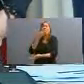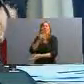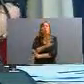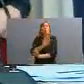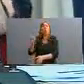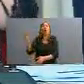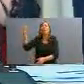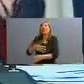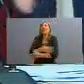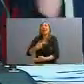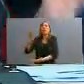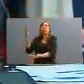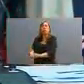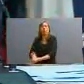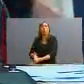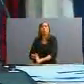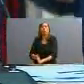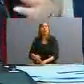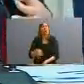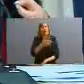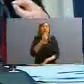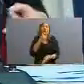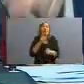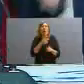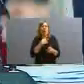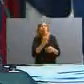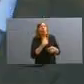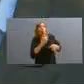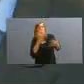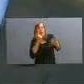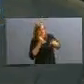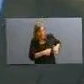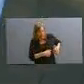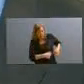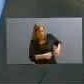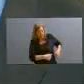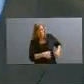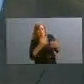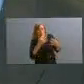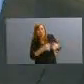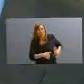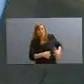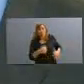porque venía tal. Bueno, a todos nos cuentan las costillas, a los políticos nos cuentan a todos las costillas.